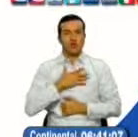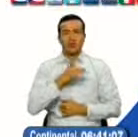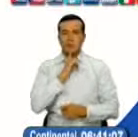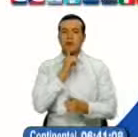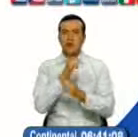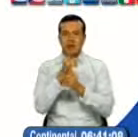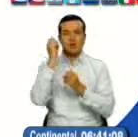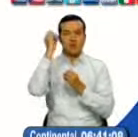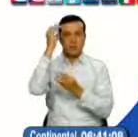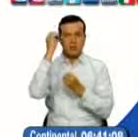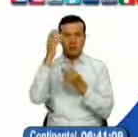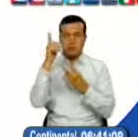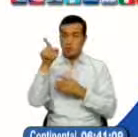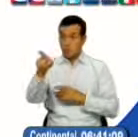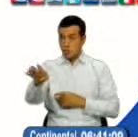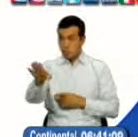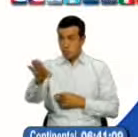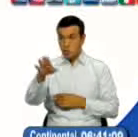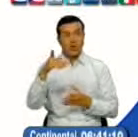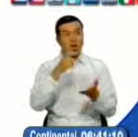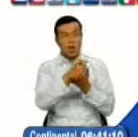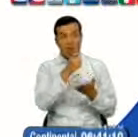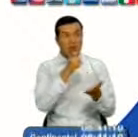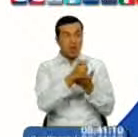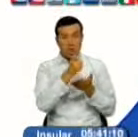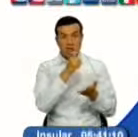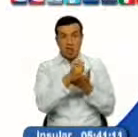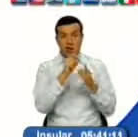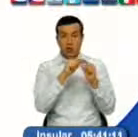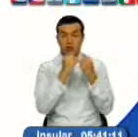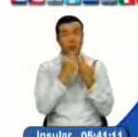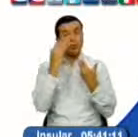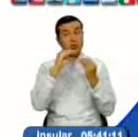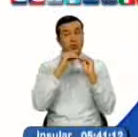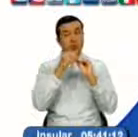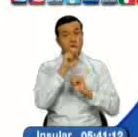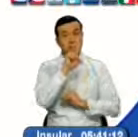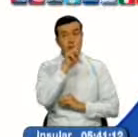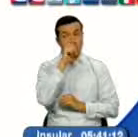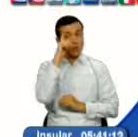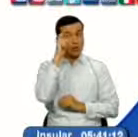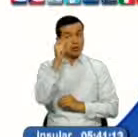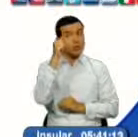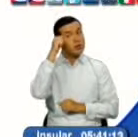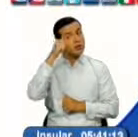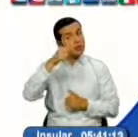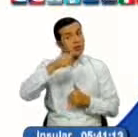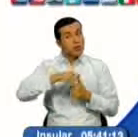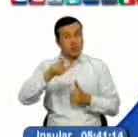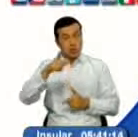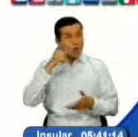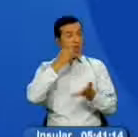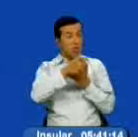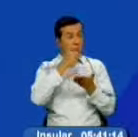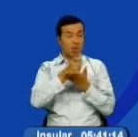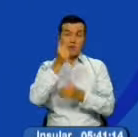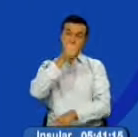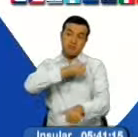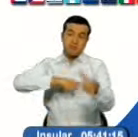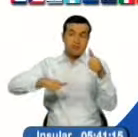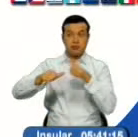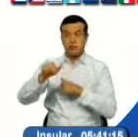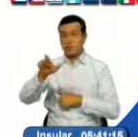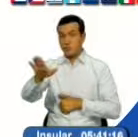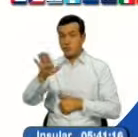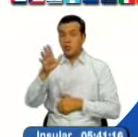en esa conferencia y usted estaba provocando a los seguidores de Lazo. Recuerde que siempre hay una reacción ante una mala acción. Y